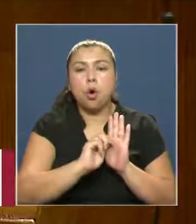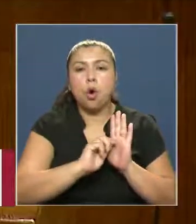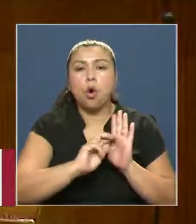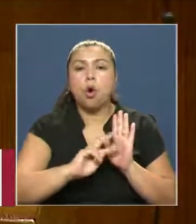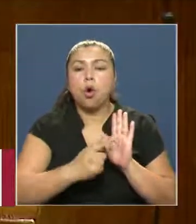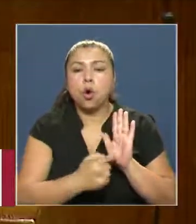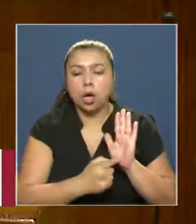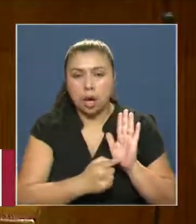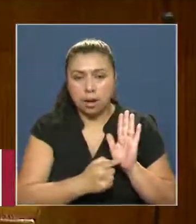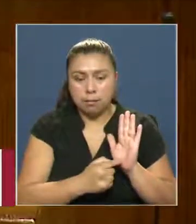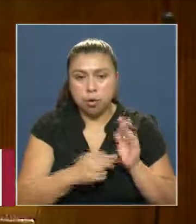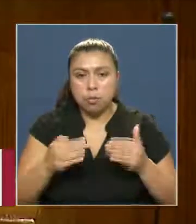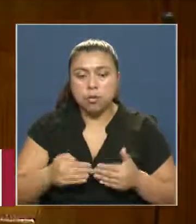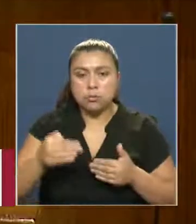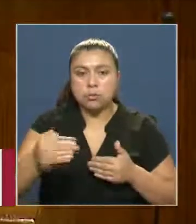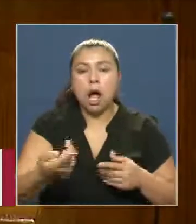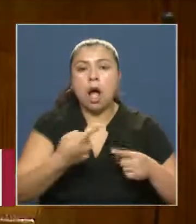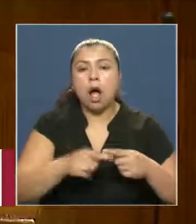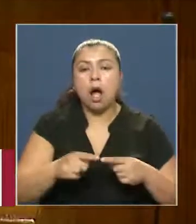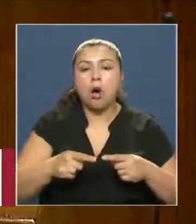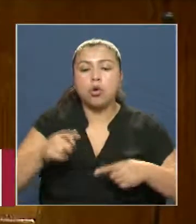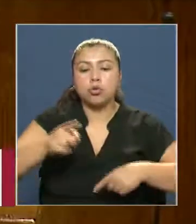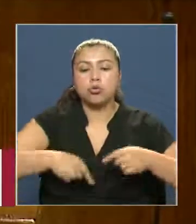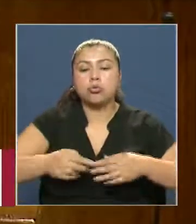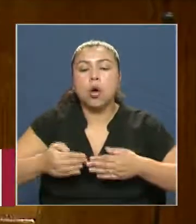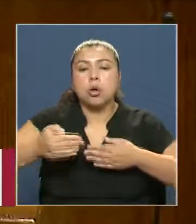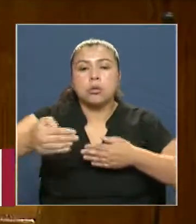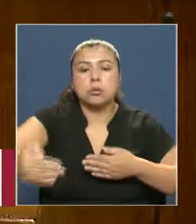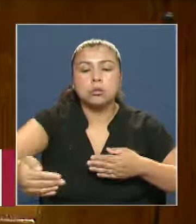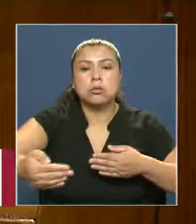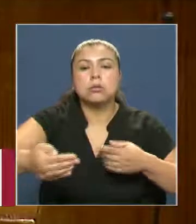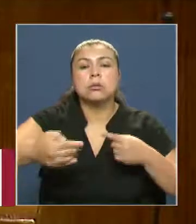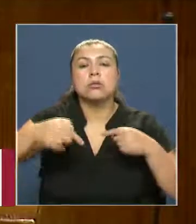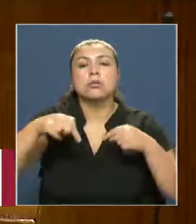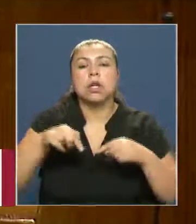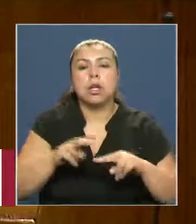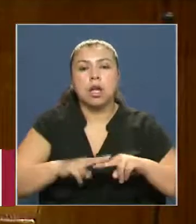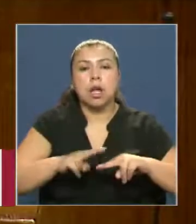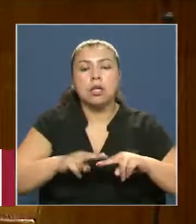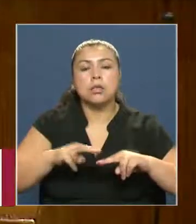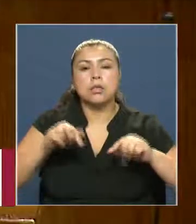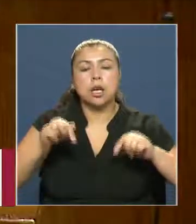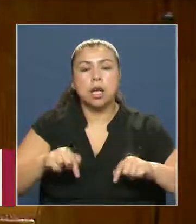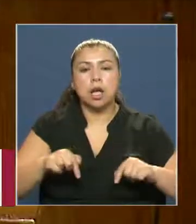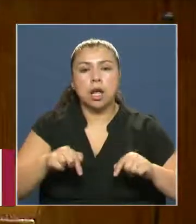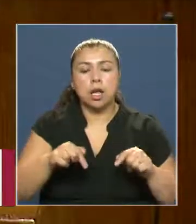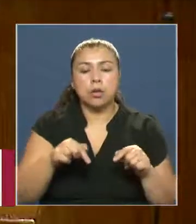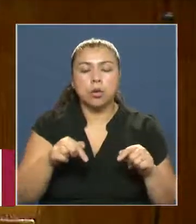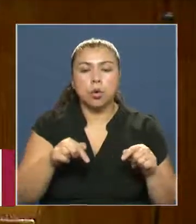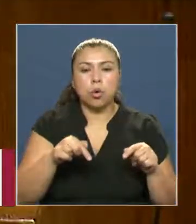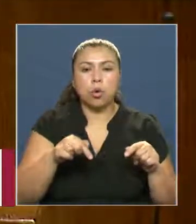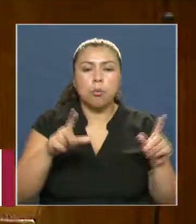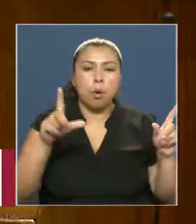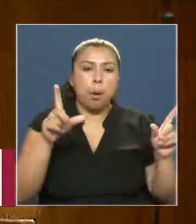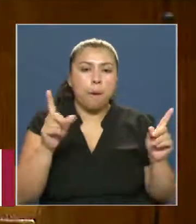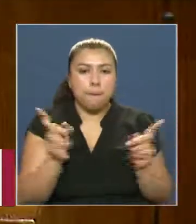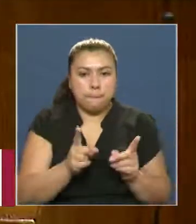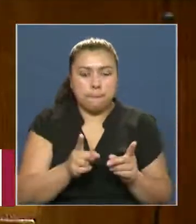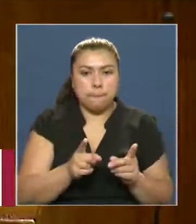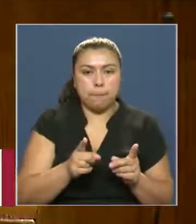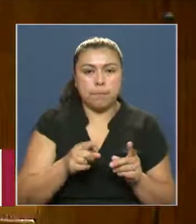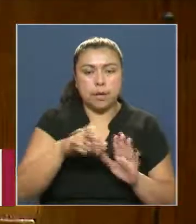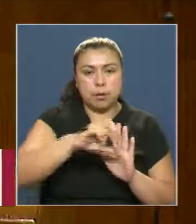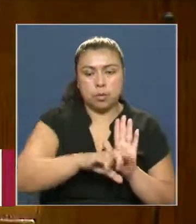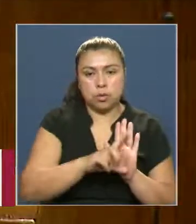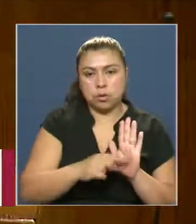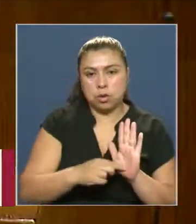extender su aplicación a otros territorios y facilitar la aplicación de este mecanismo simplificado. El